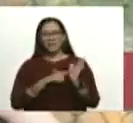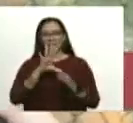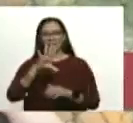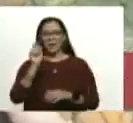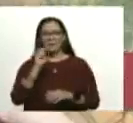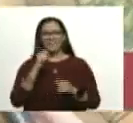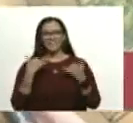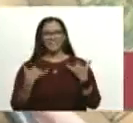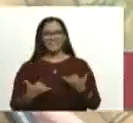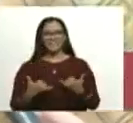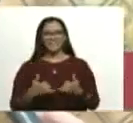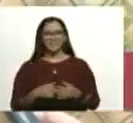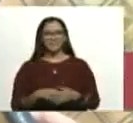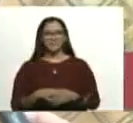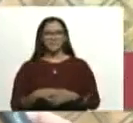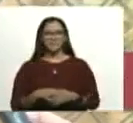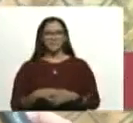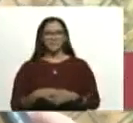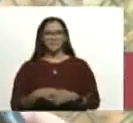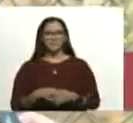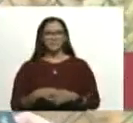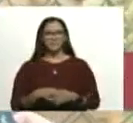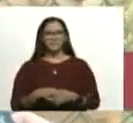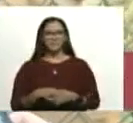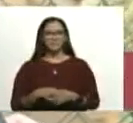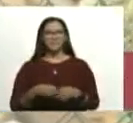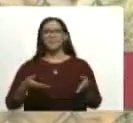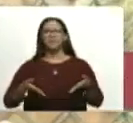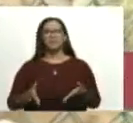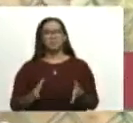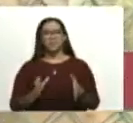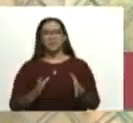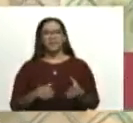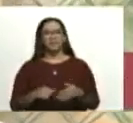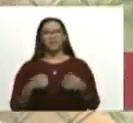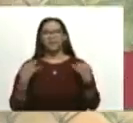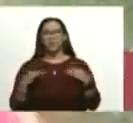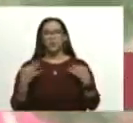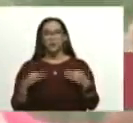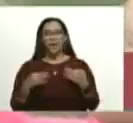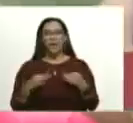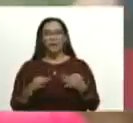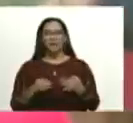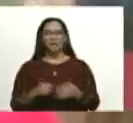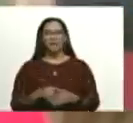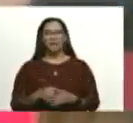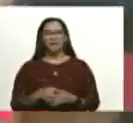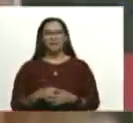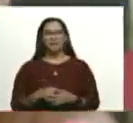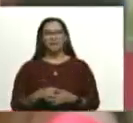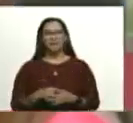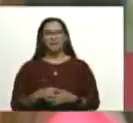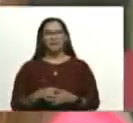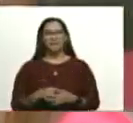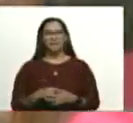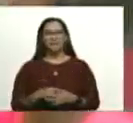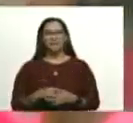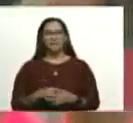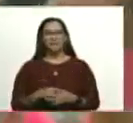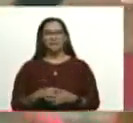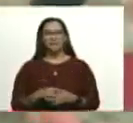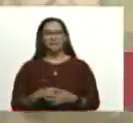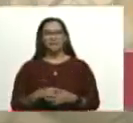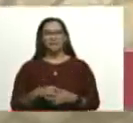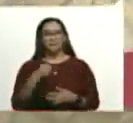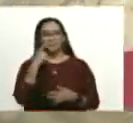ya, ¿cómo se llama? Su crecimiento ha sido un crecimiento normal. Es más, yo creo que está pasado. Sí, míralo, está ahí pasado.